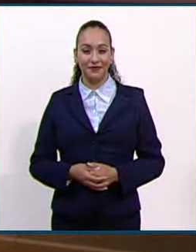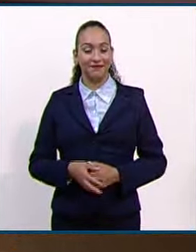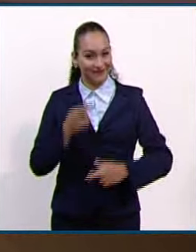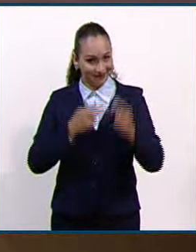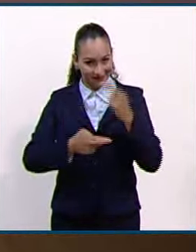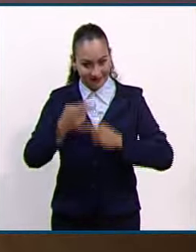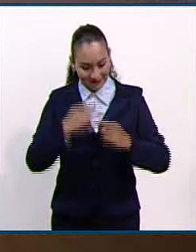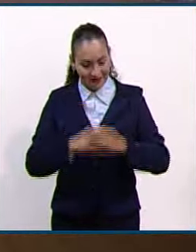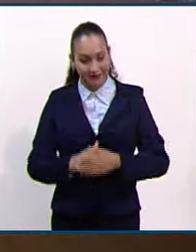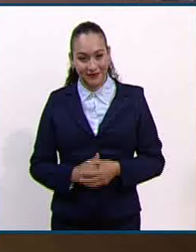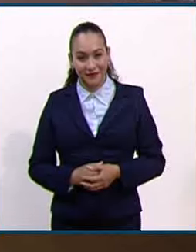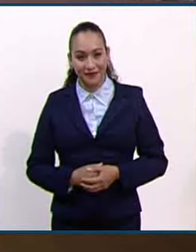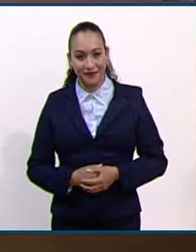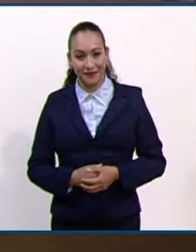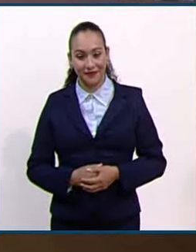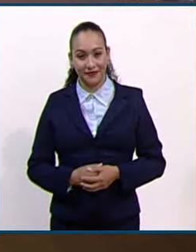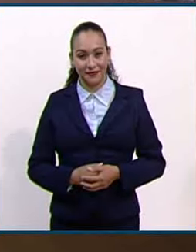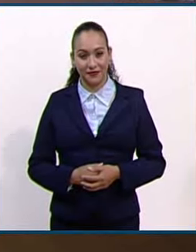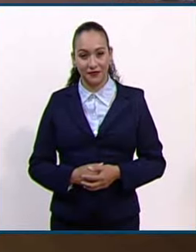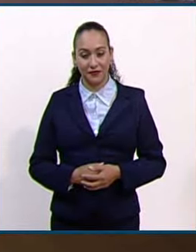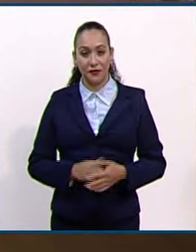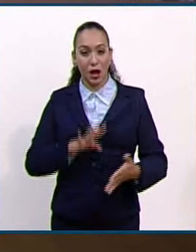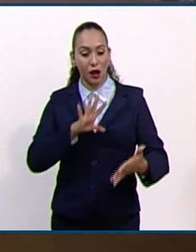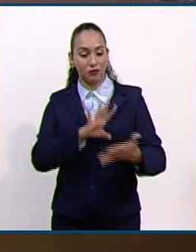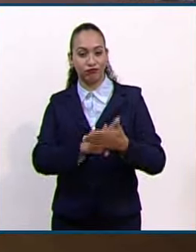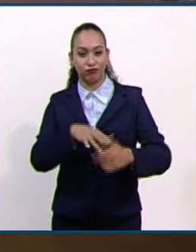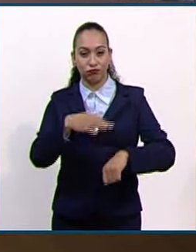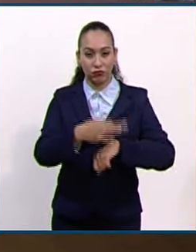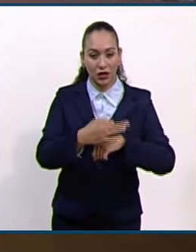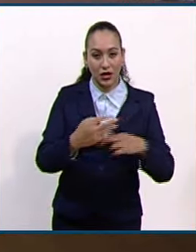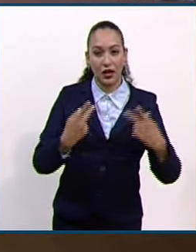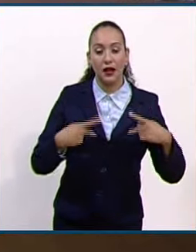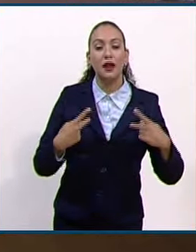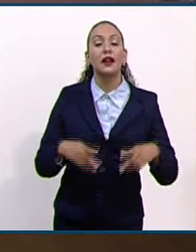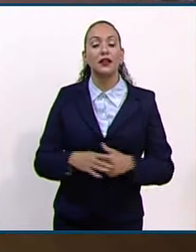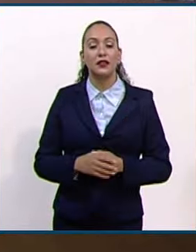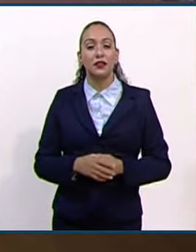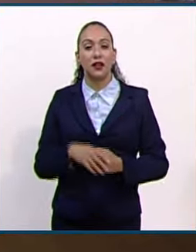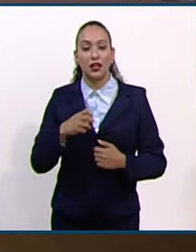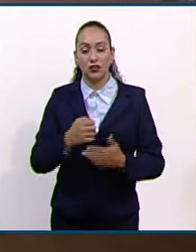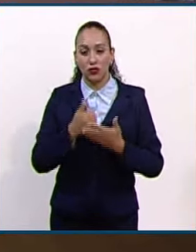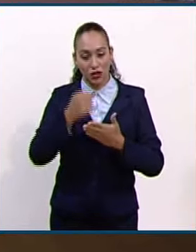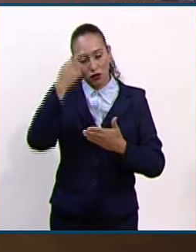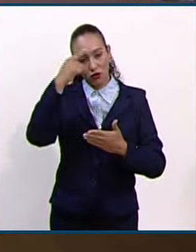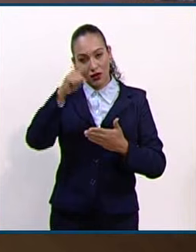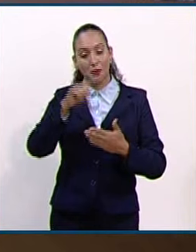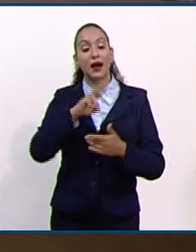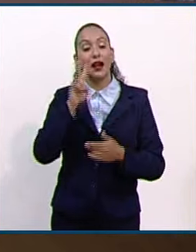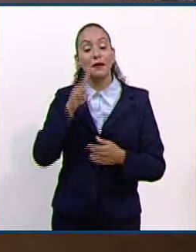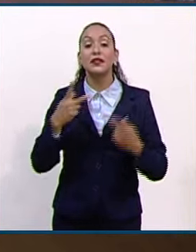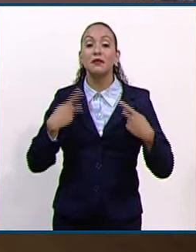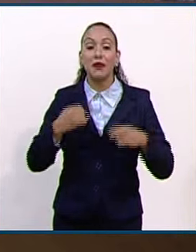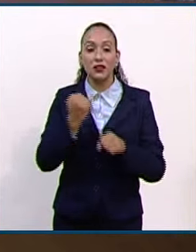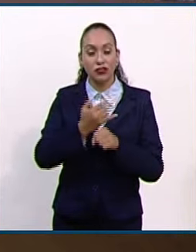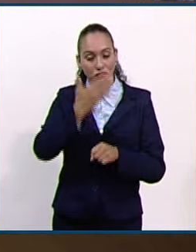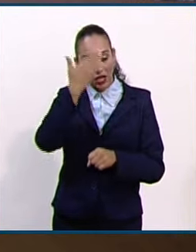Al regresar, la prisión preventiva viola la libertad personal y la presunción de inocencia.